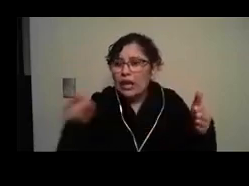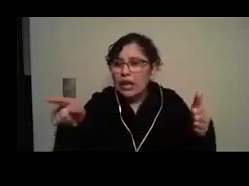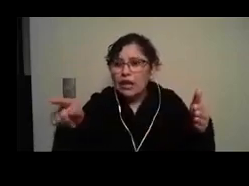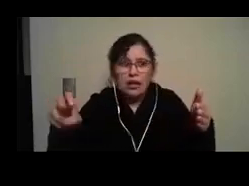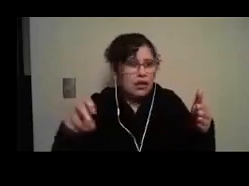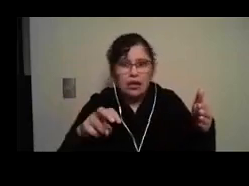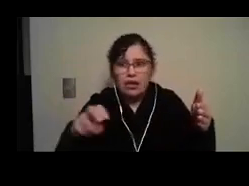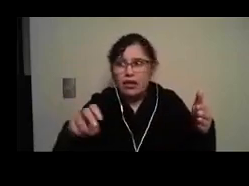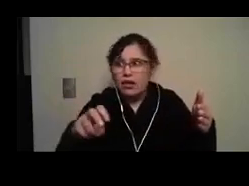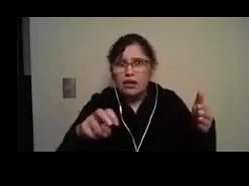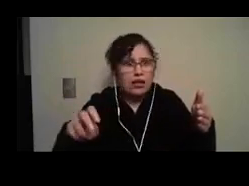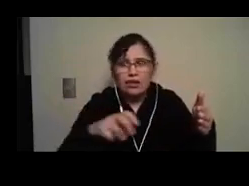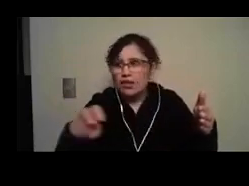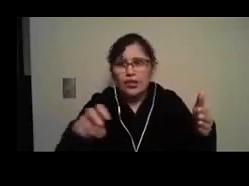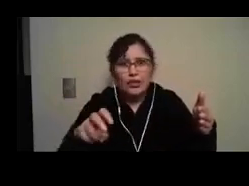más habitual ya no está